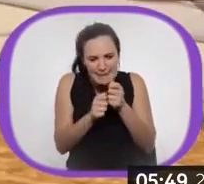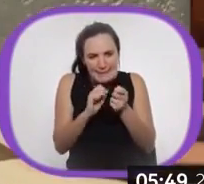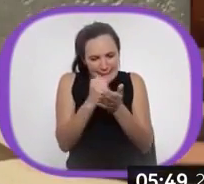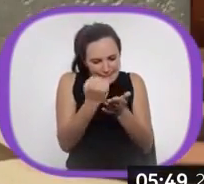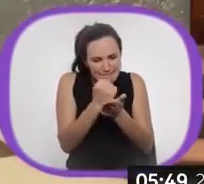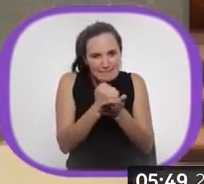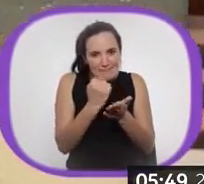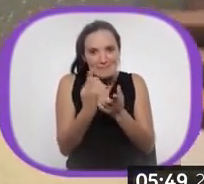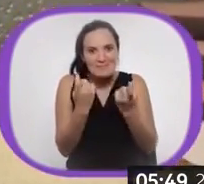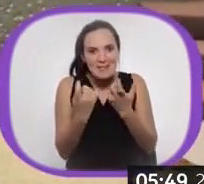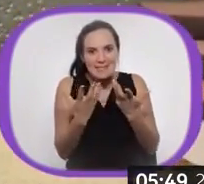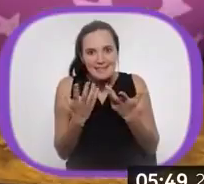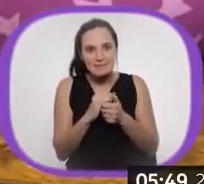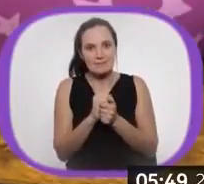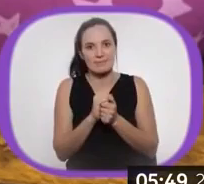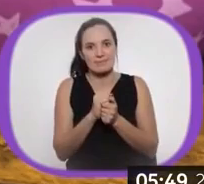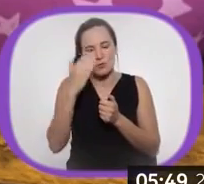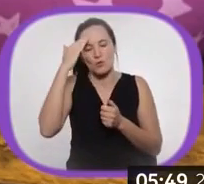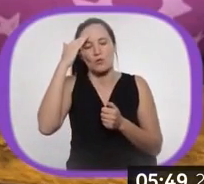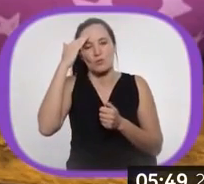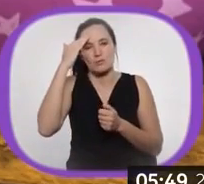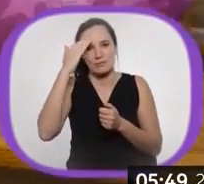¡Ay! ¡Oh, no! ¡Cuidado!